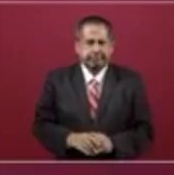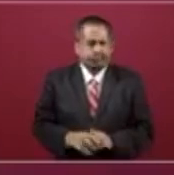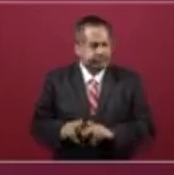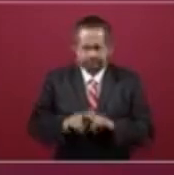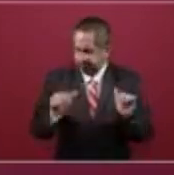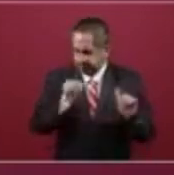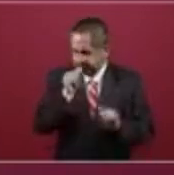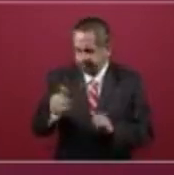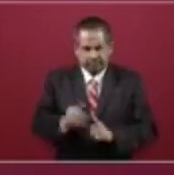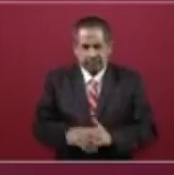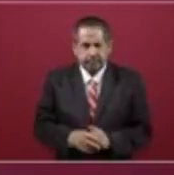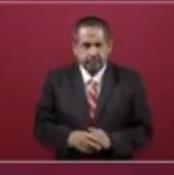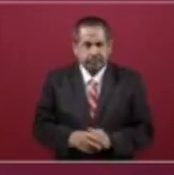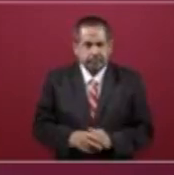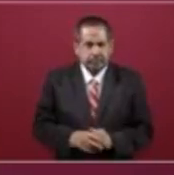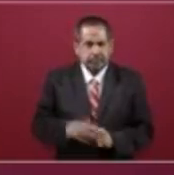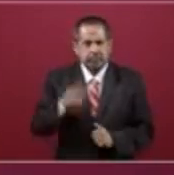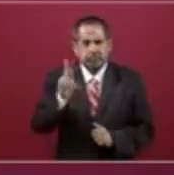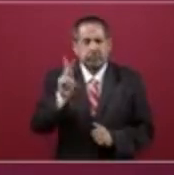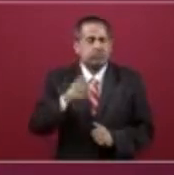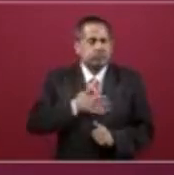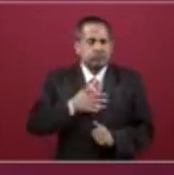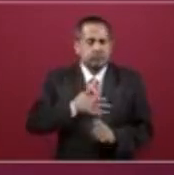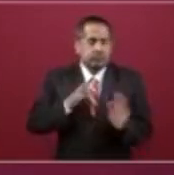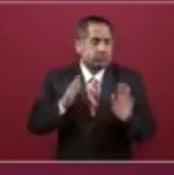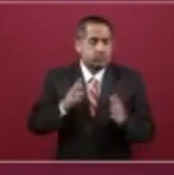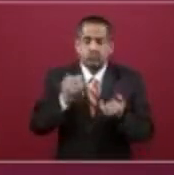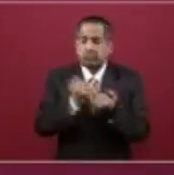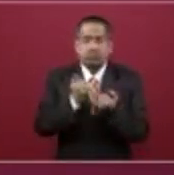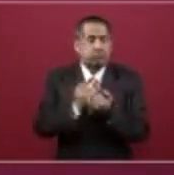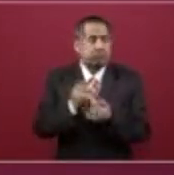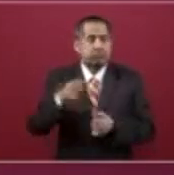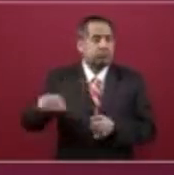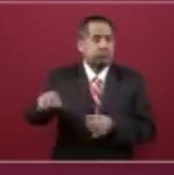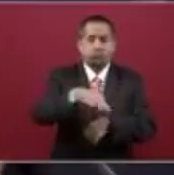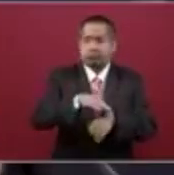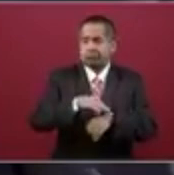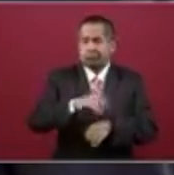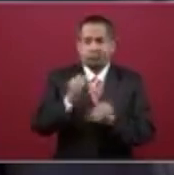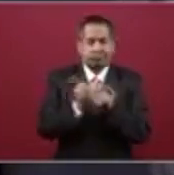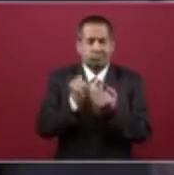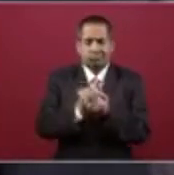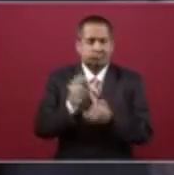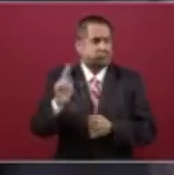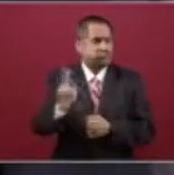Nada de eso. Pero soy como ustedes, como todos.